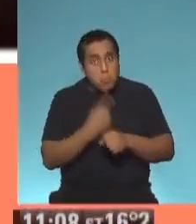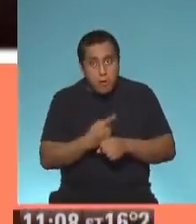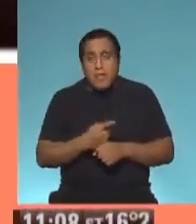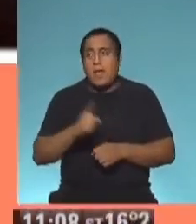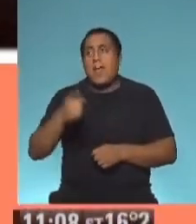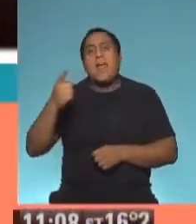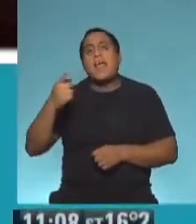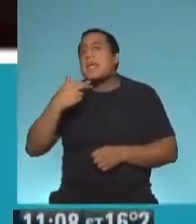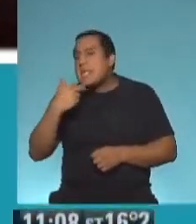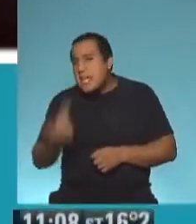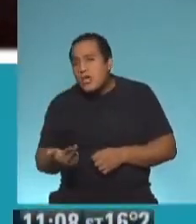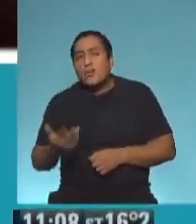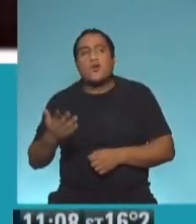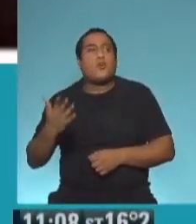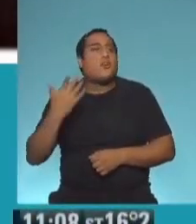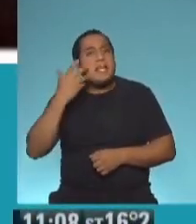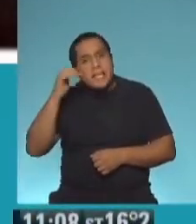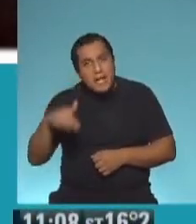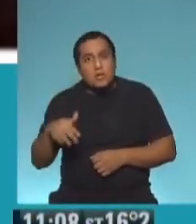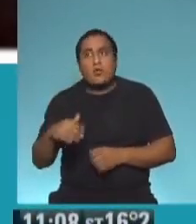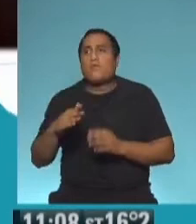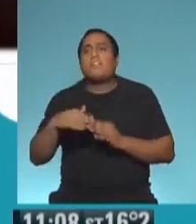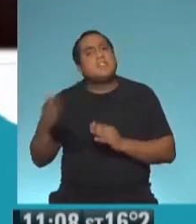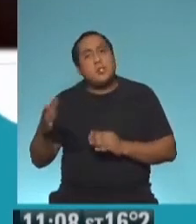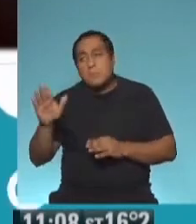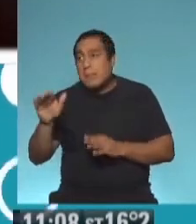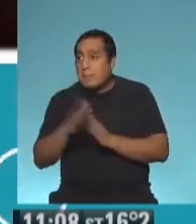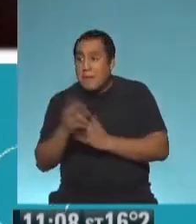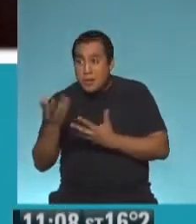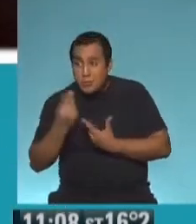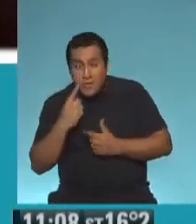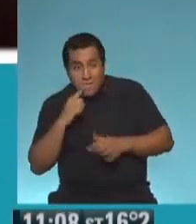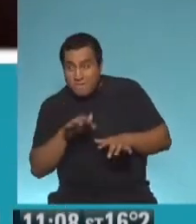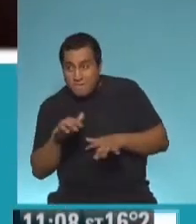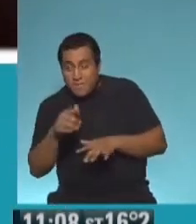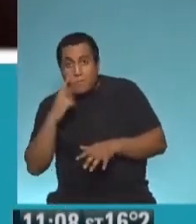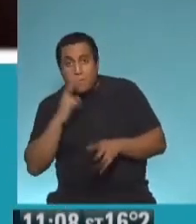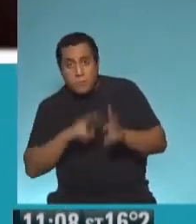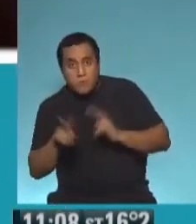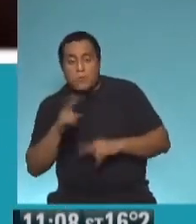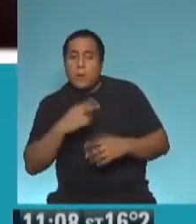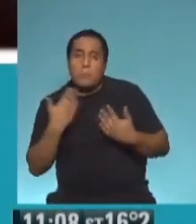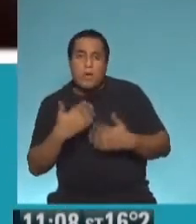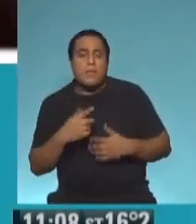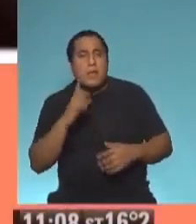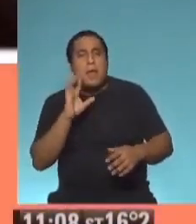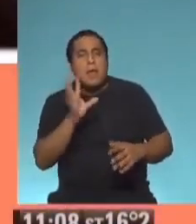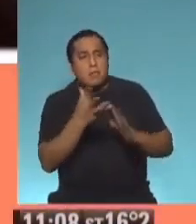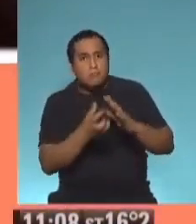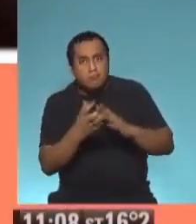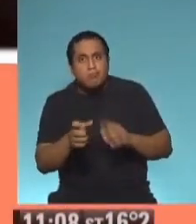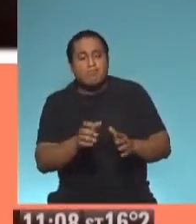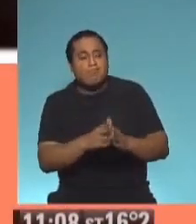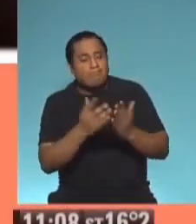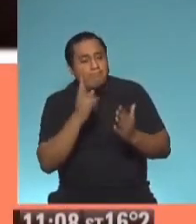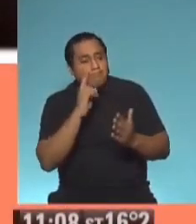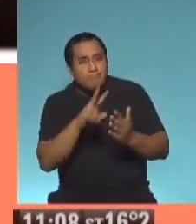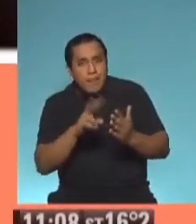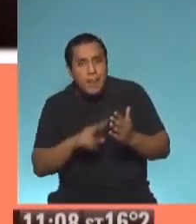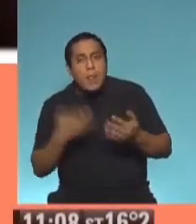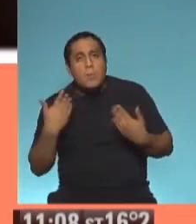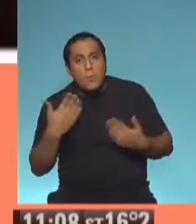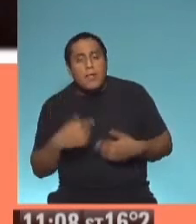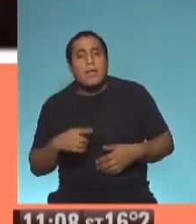que colabore, porque es un manual que lo podés imprimir, es muy buena la referencia que haces, lo podés tener, leerlo y sobre todo